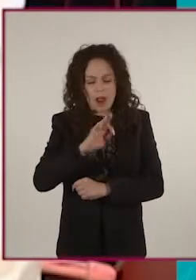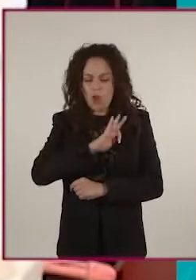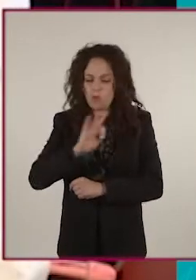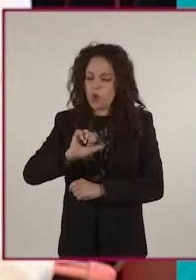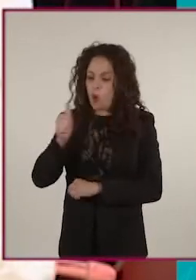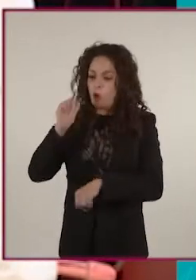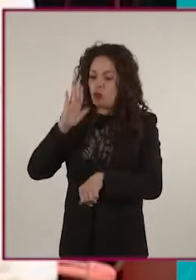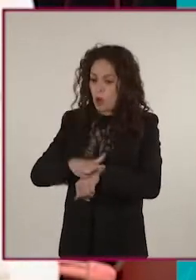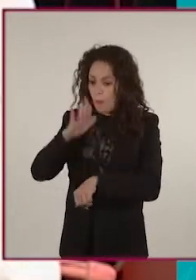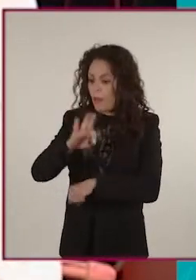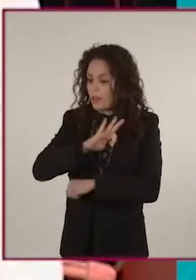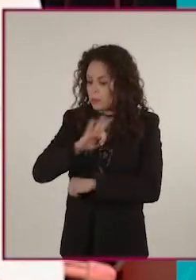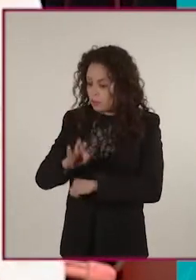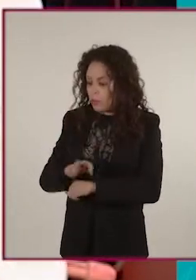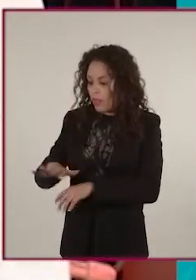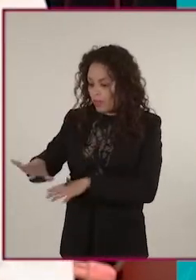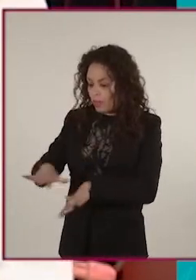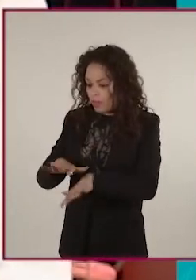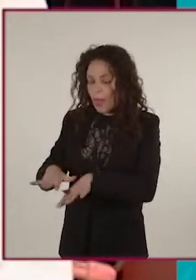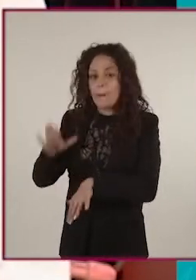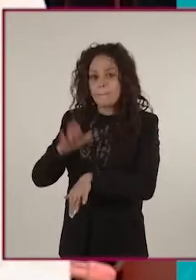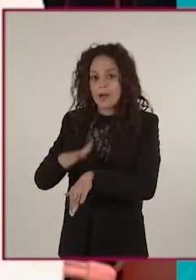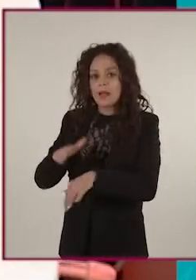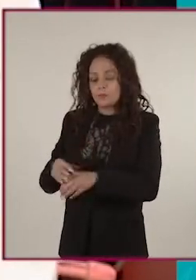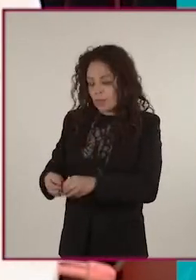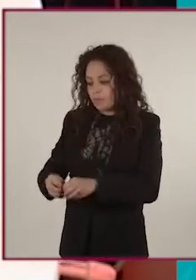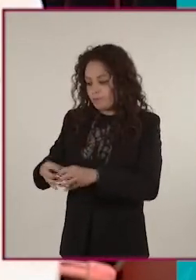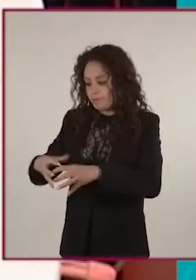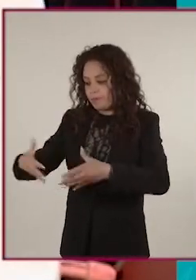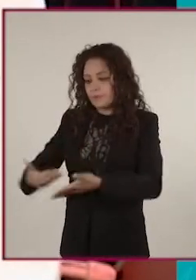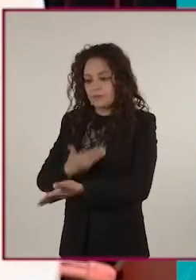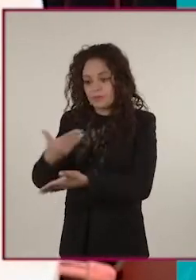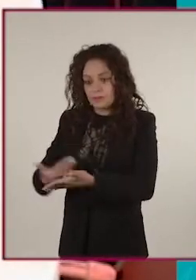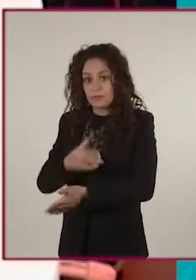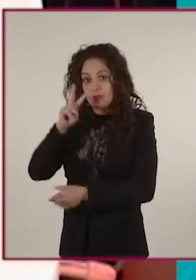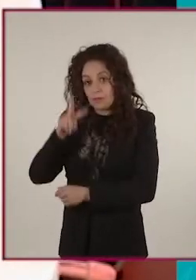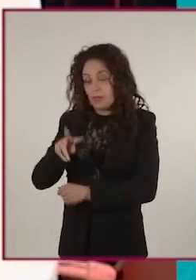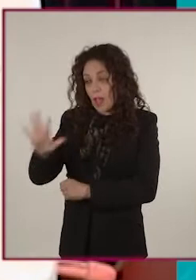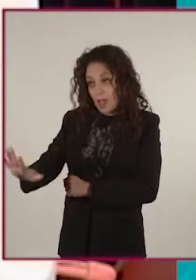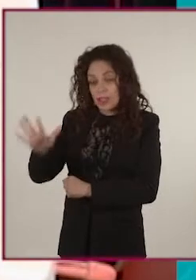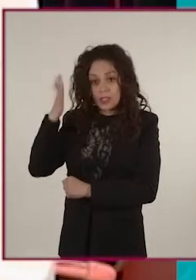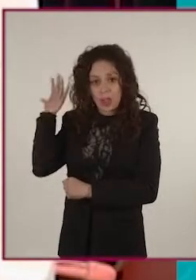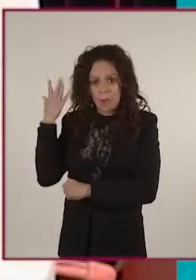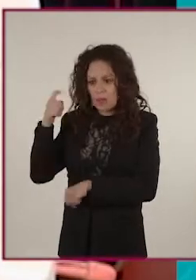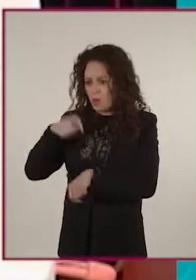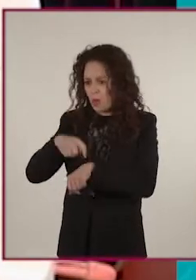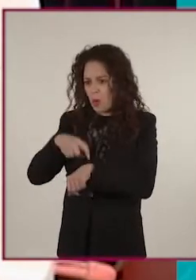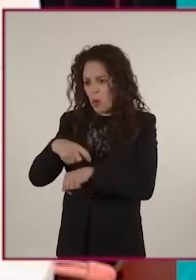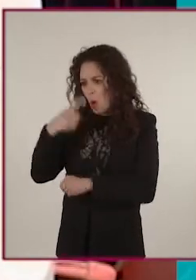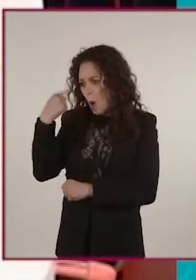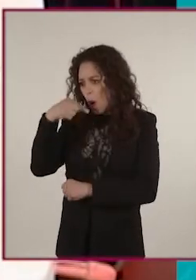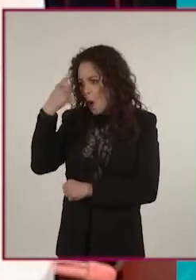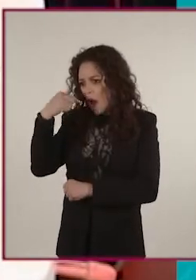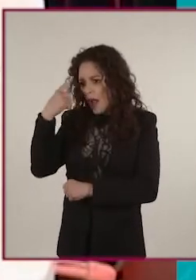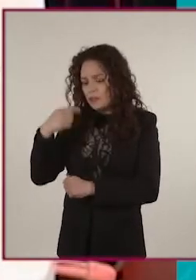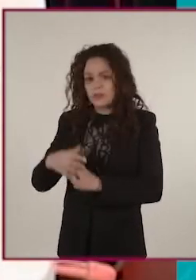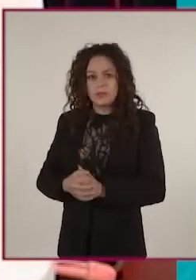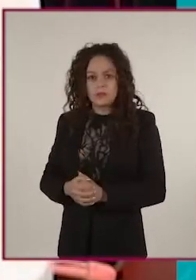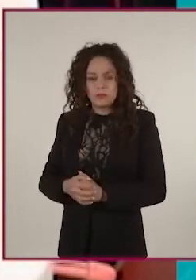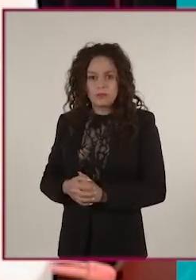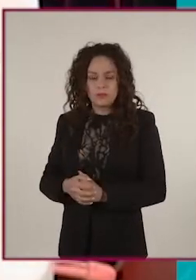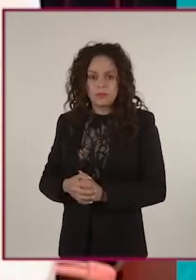poner a crecer en ese caldo y se multiplican muy rápidamente. Entonces, en muy poco tiempo, en cuestión de horas, se multiplica.